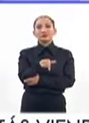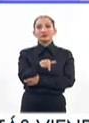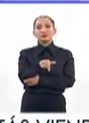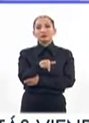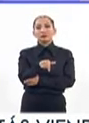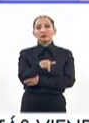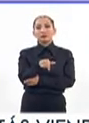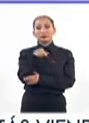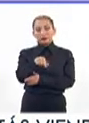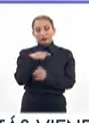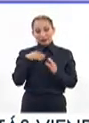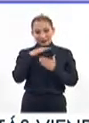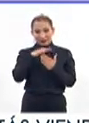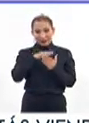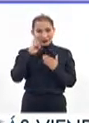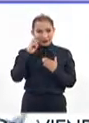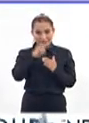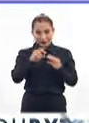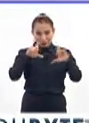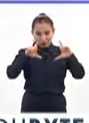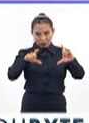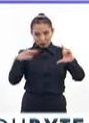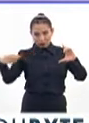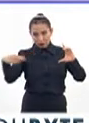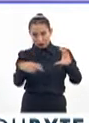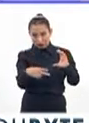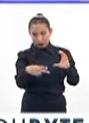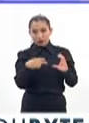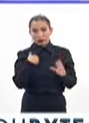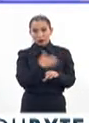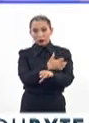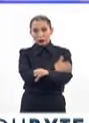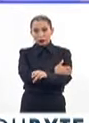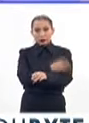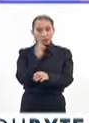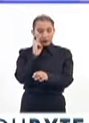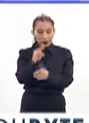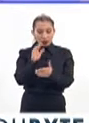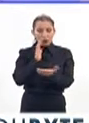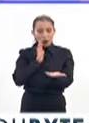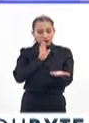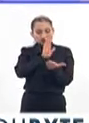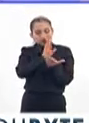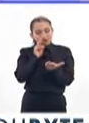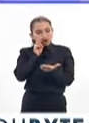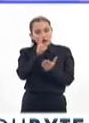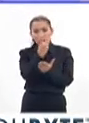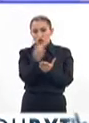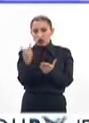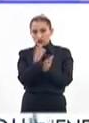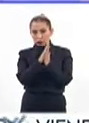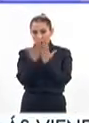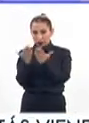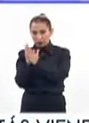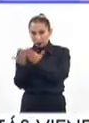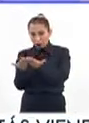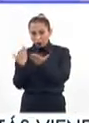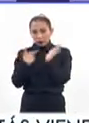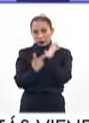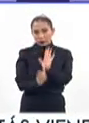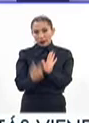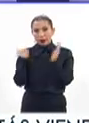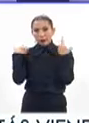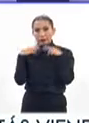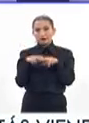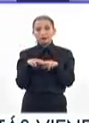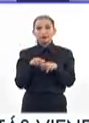pues aquí en nuestro escritorio, a ver si me hacen el favor de mis compañeros de hacerme una toma de los 2 libros que nos trajo a presentar